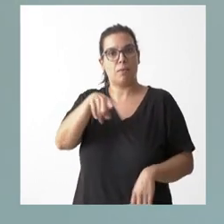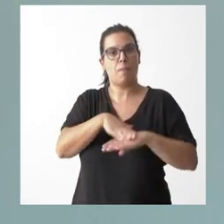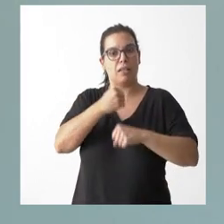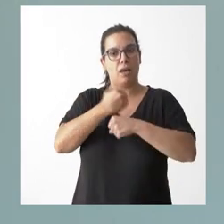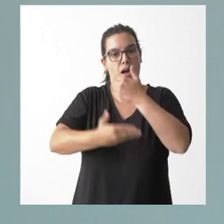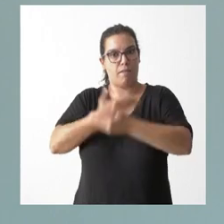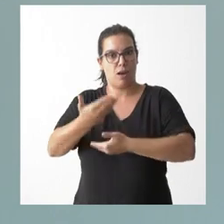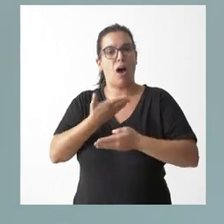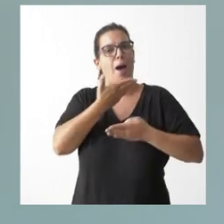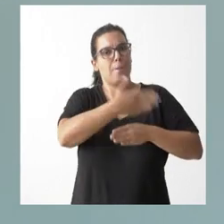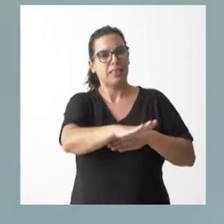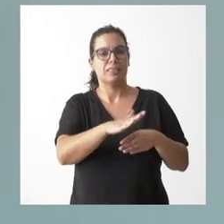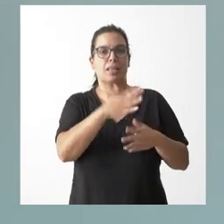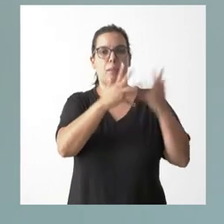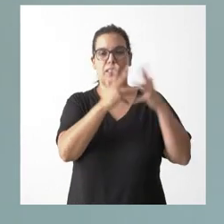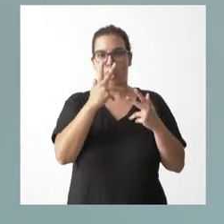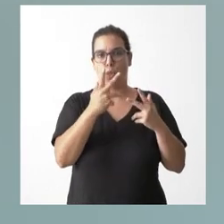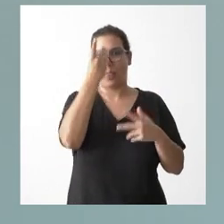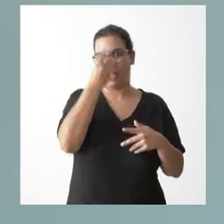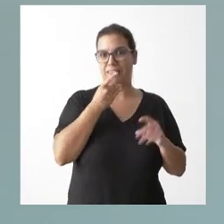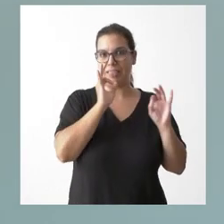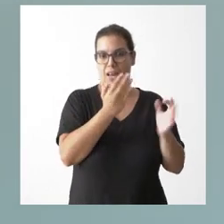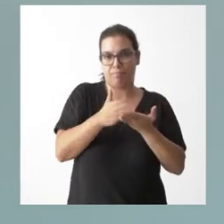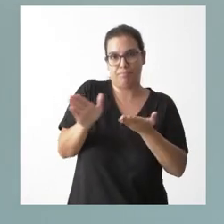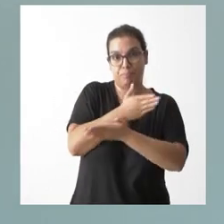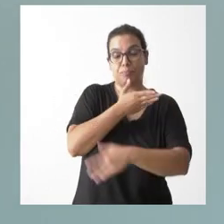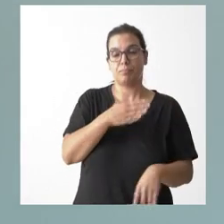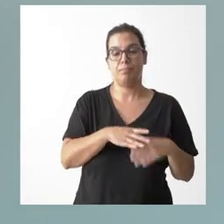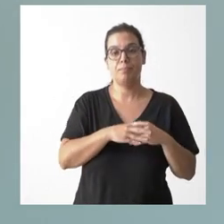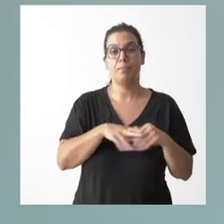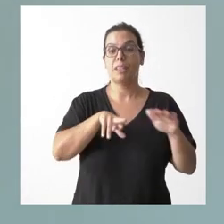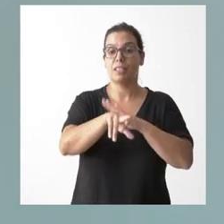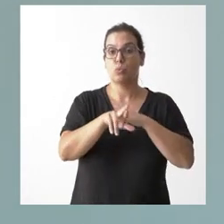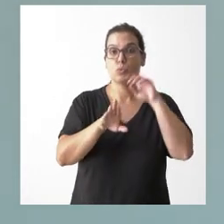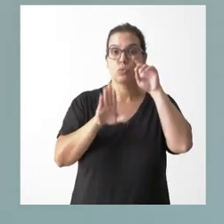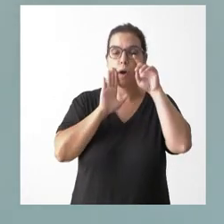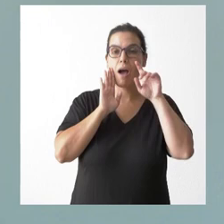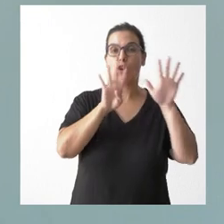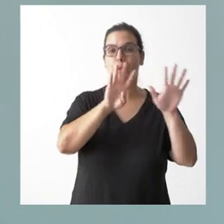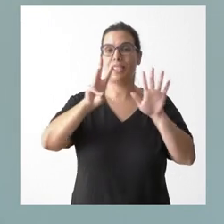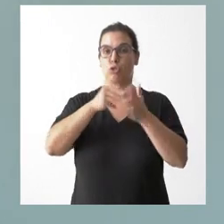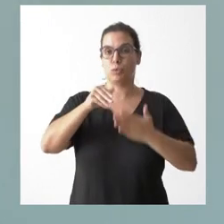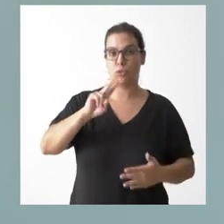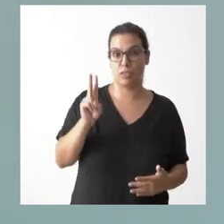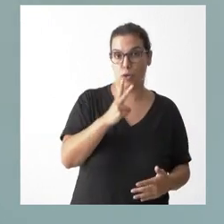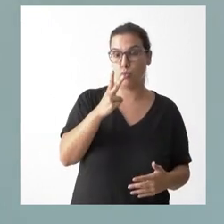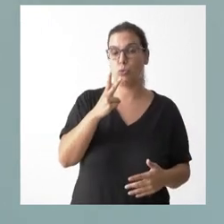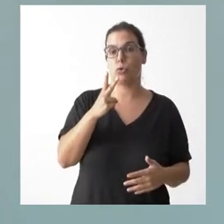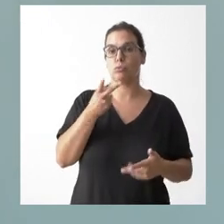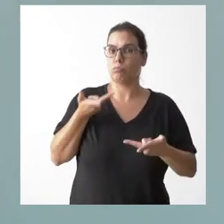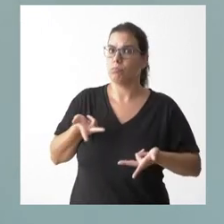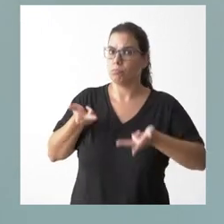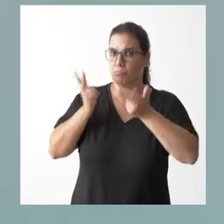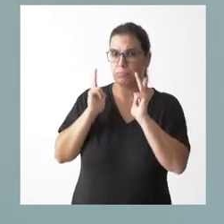de la propia Administración Digital. La mayor parte de estos recursos, de estos 98 millones de euros que se autoriza a contratar